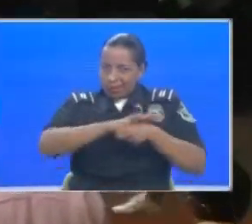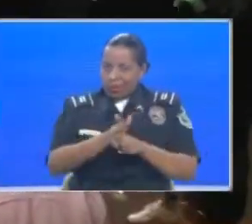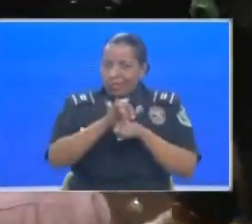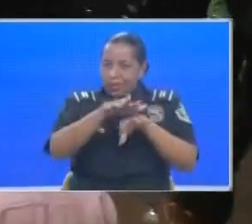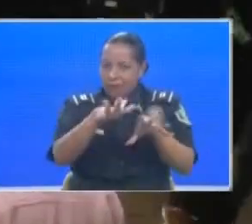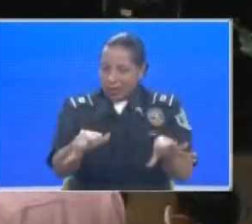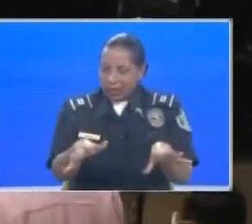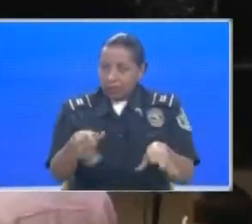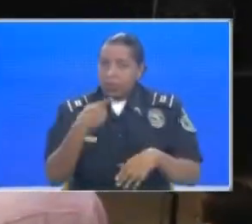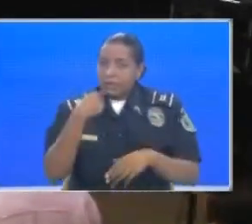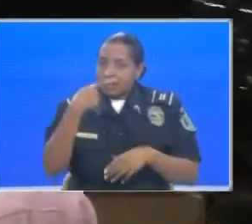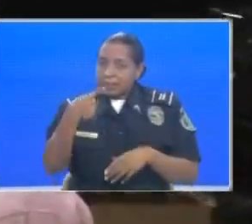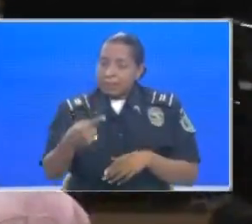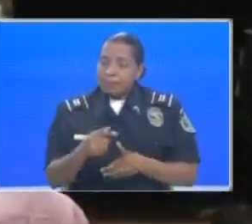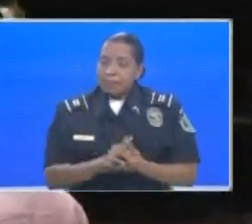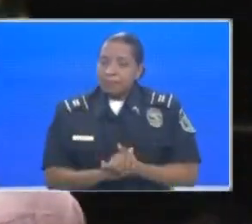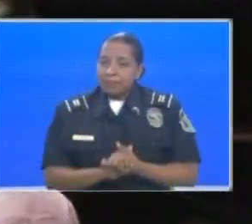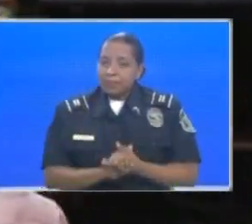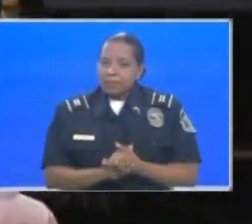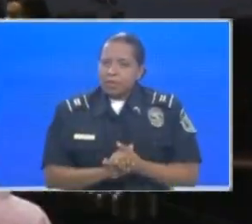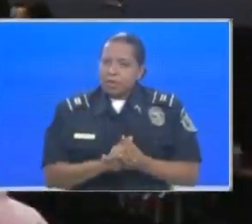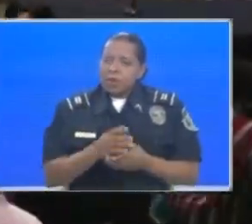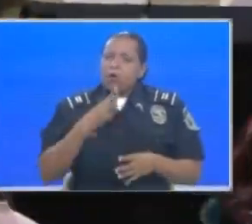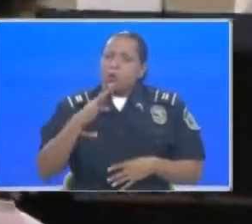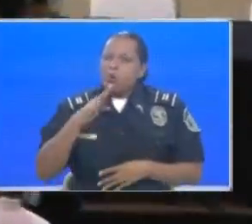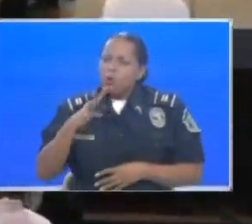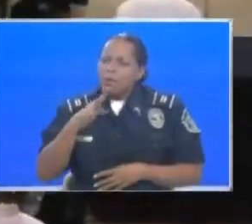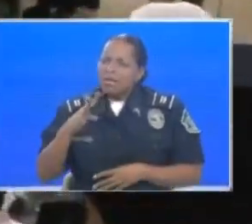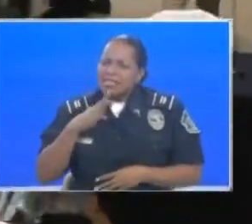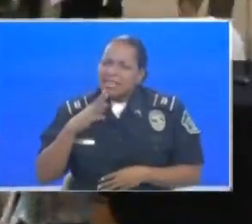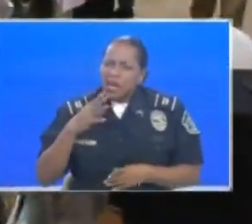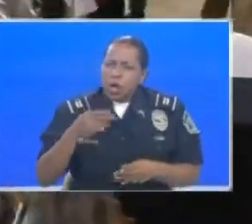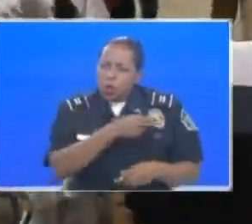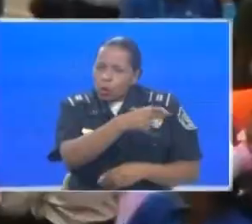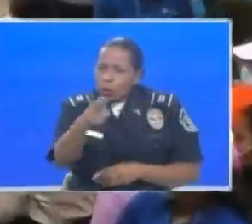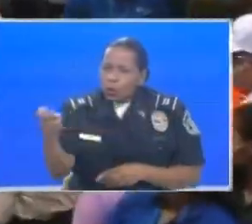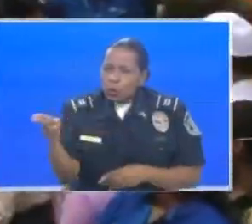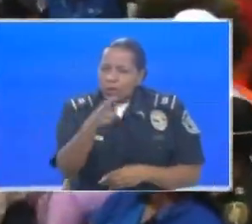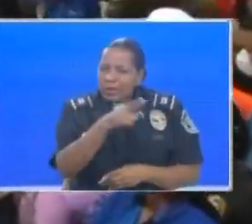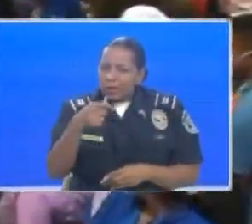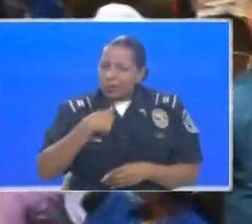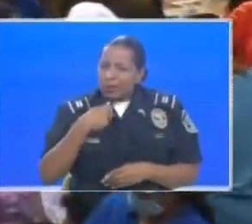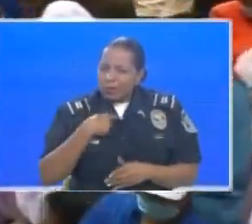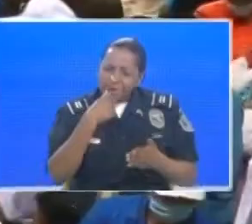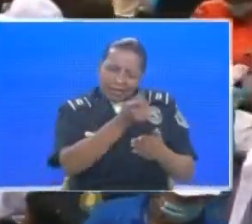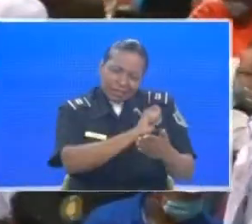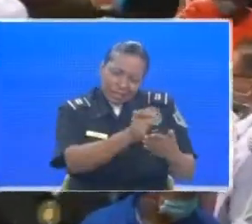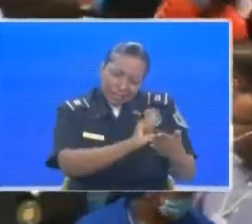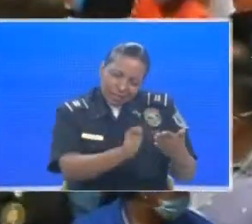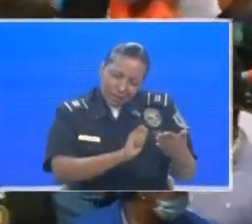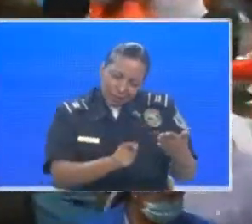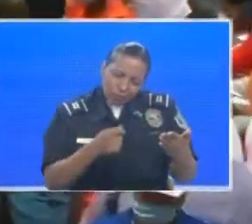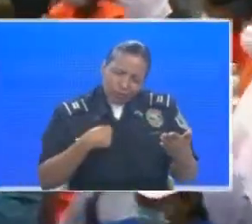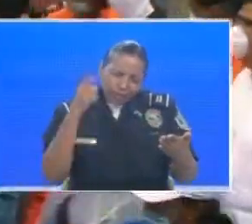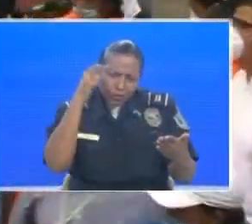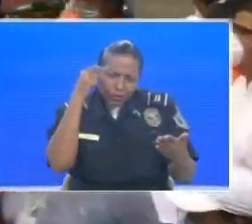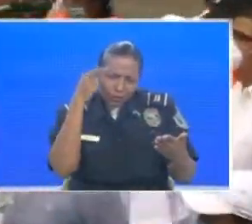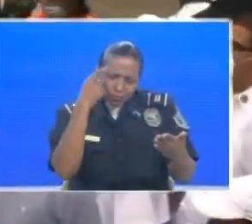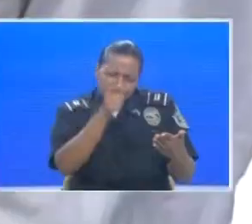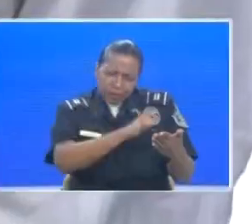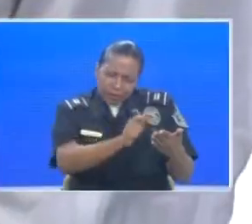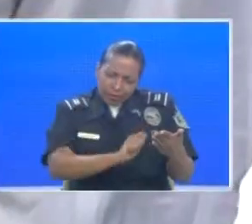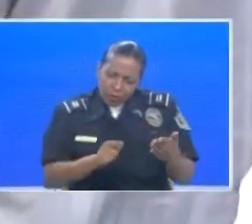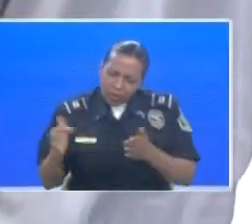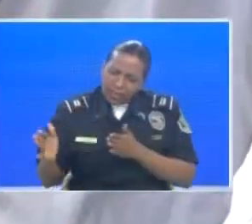Yo quisiera conversar con ustedes como lo he hecho en otras ocasiones. Yo tengo una serie de apuntes que he estado realizando durante toda